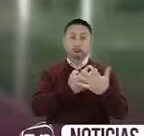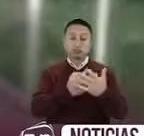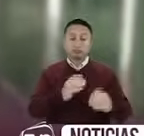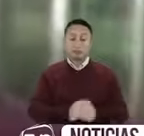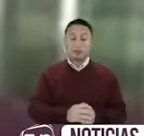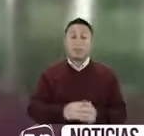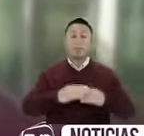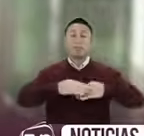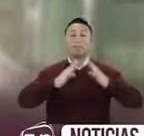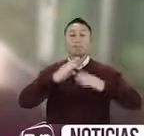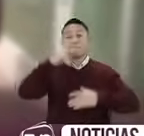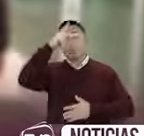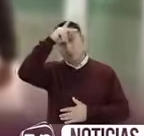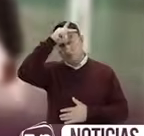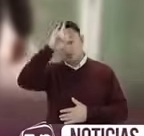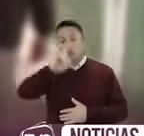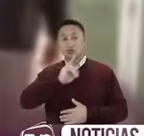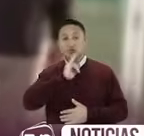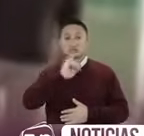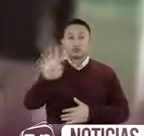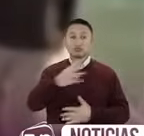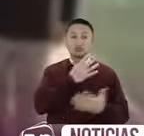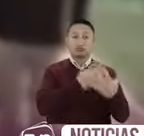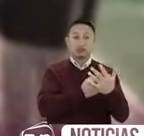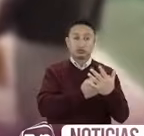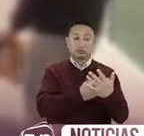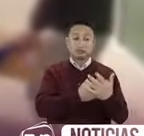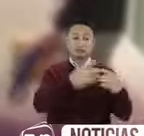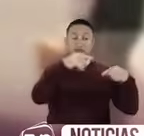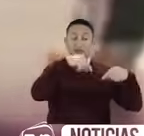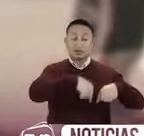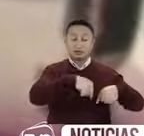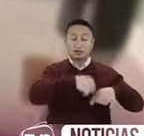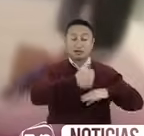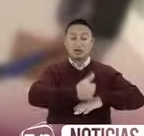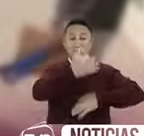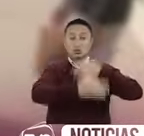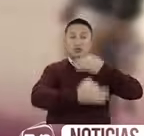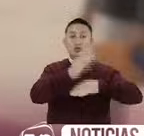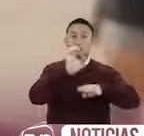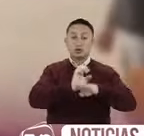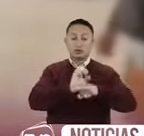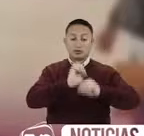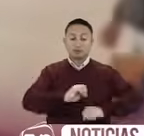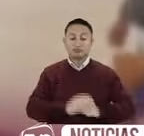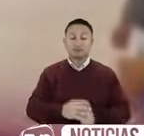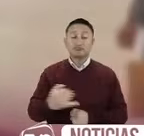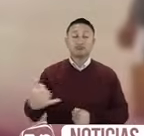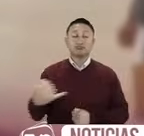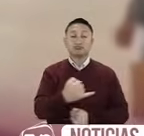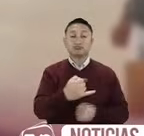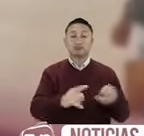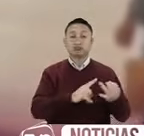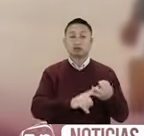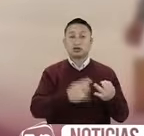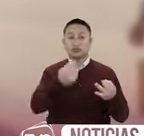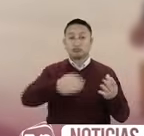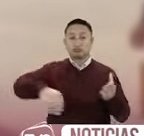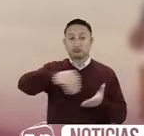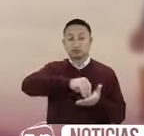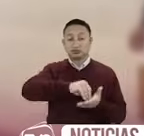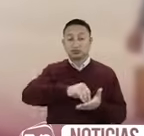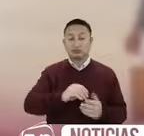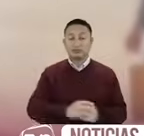y Estados Unidos, quienes debían responder ante la justicia por delitos como violación, lavado de activos y delincuencia